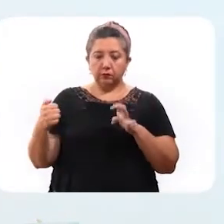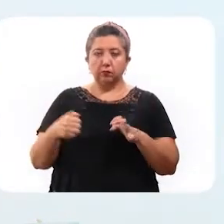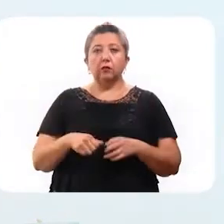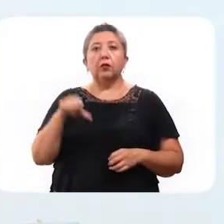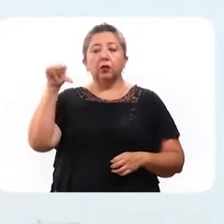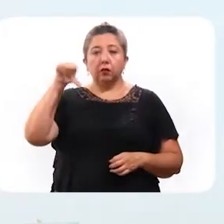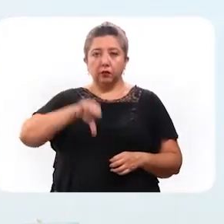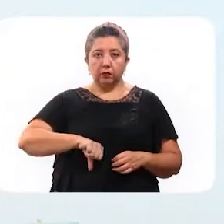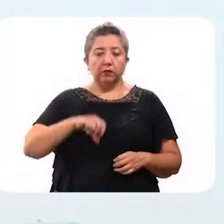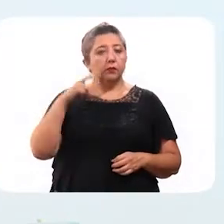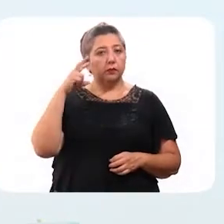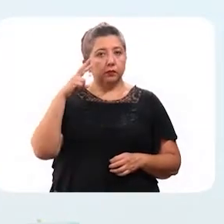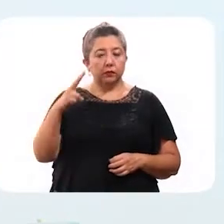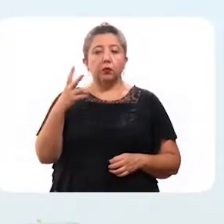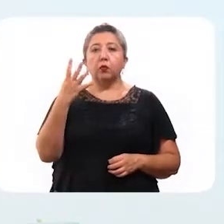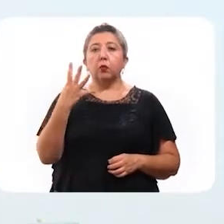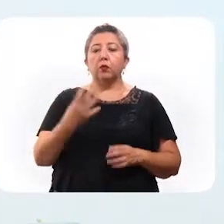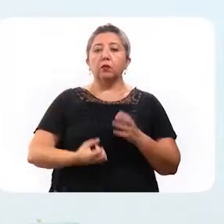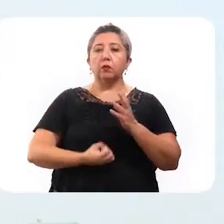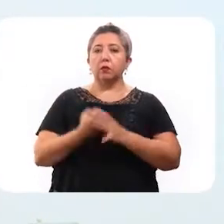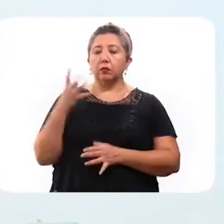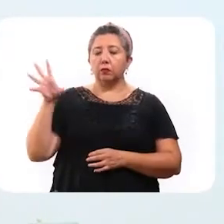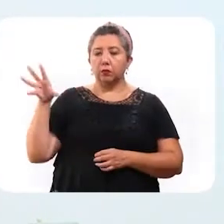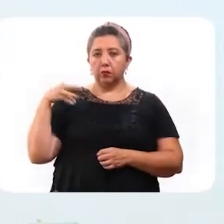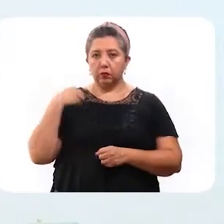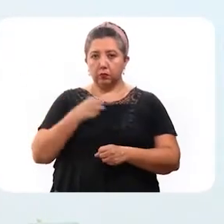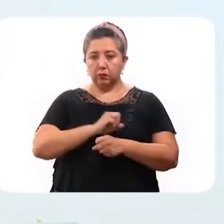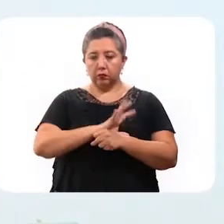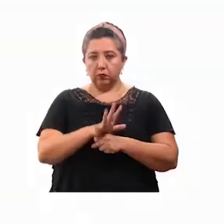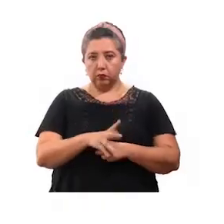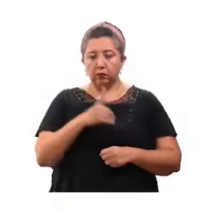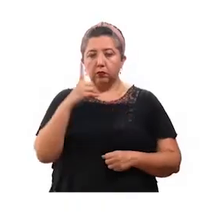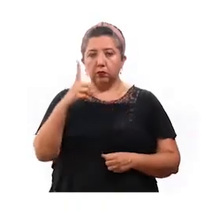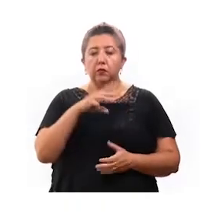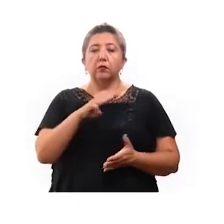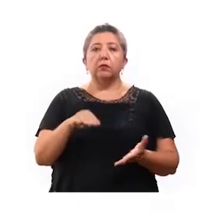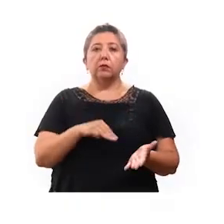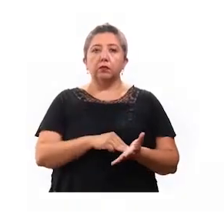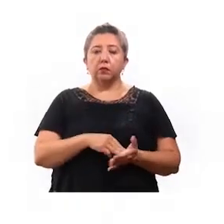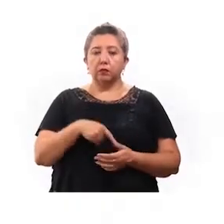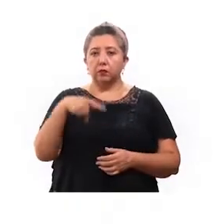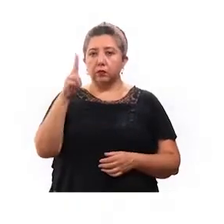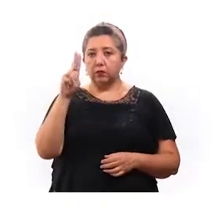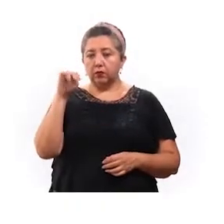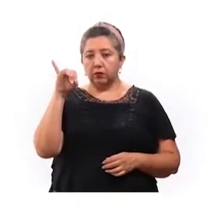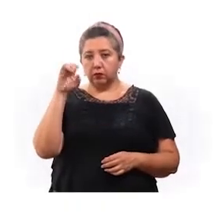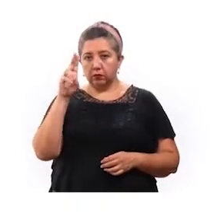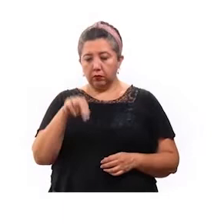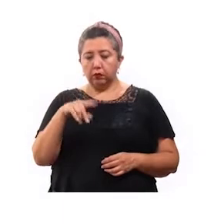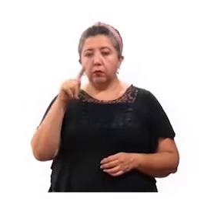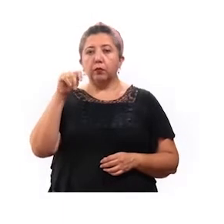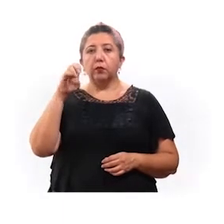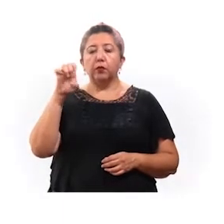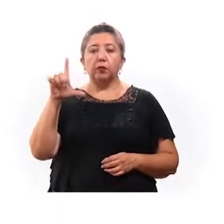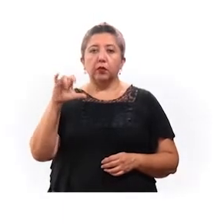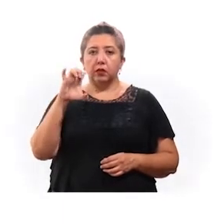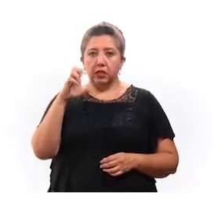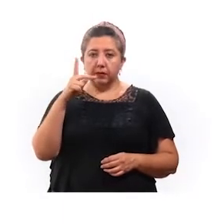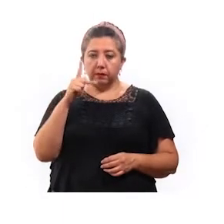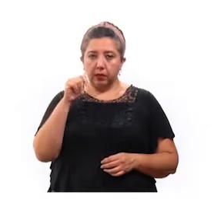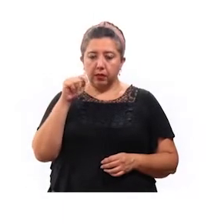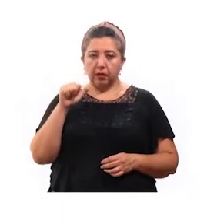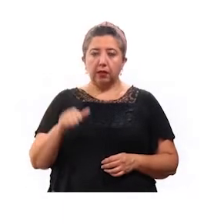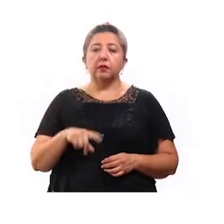109.600. Hoy se detectaron 4 nuevos contagios de coronavirus, uno en Mérida, Canacín, Motul y